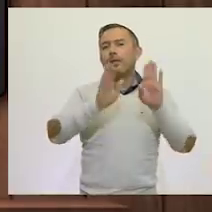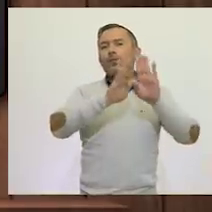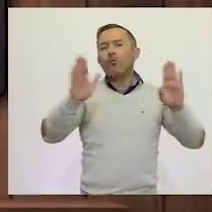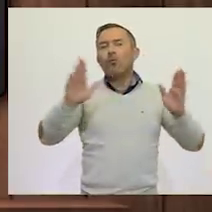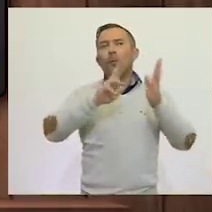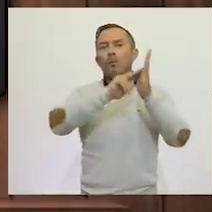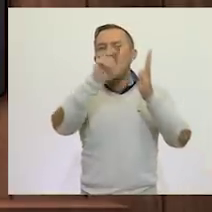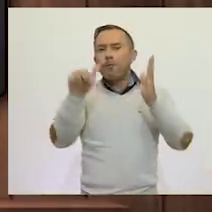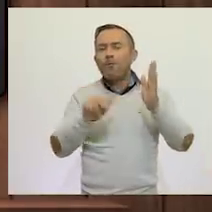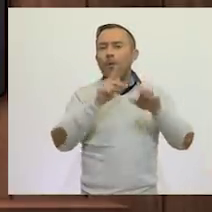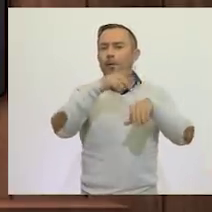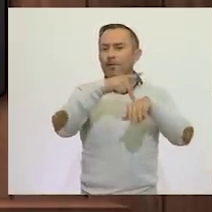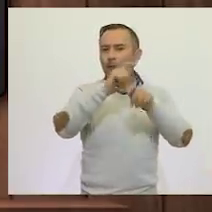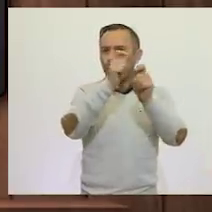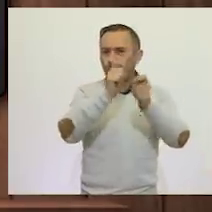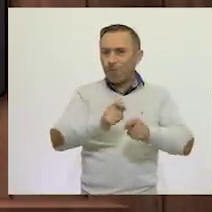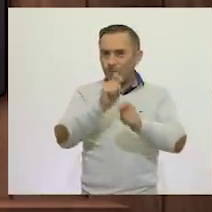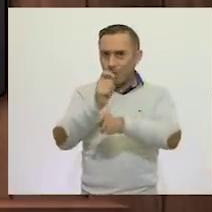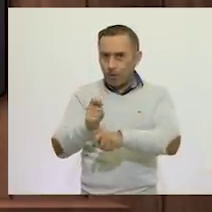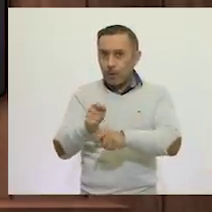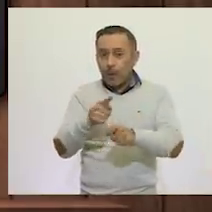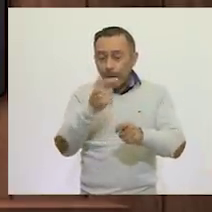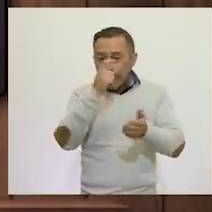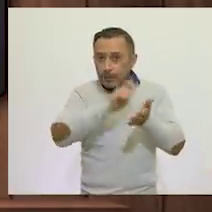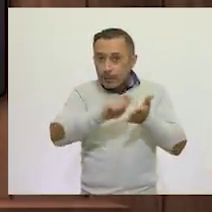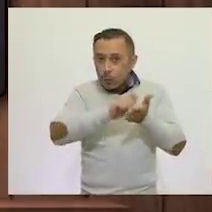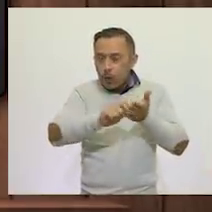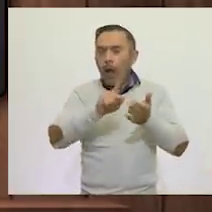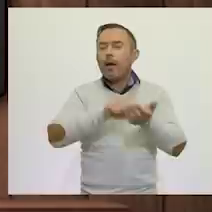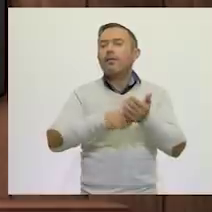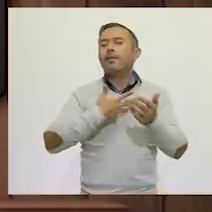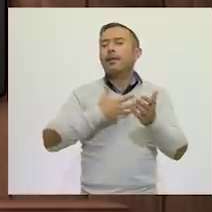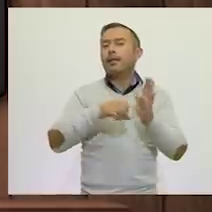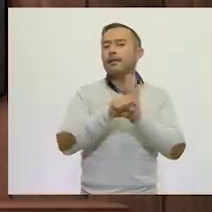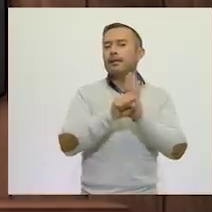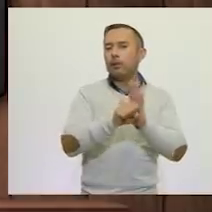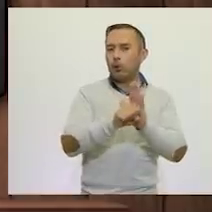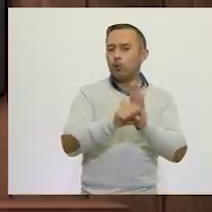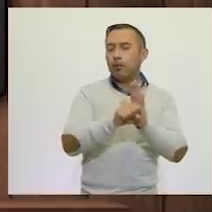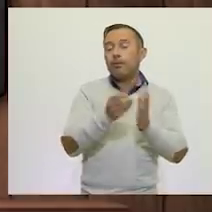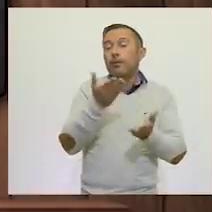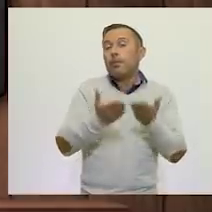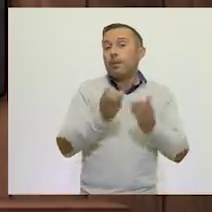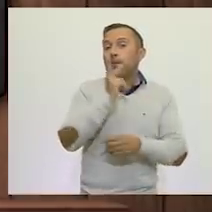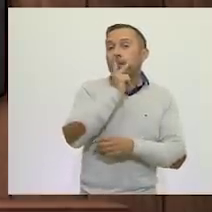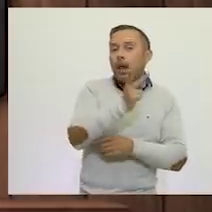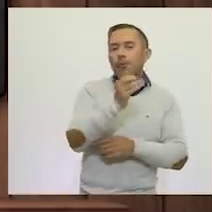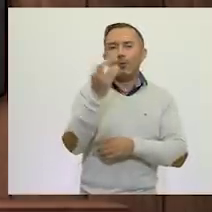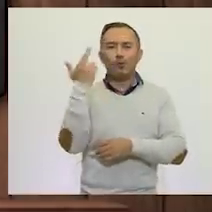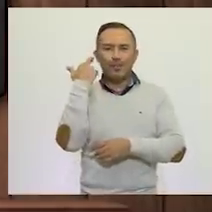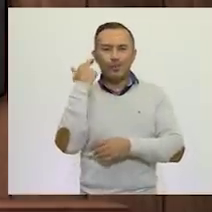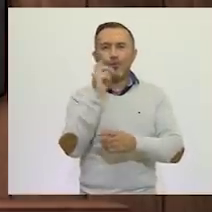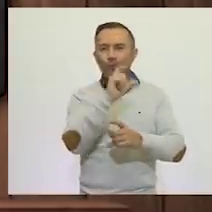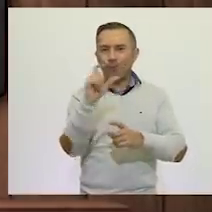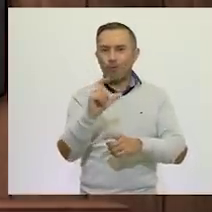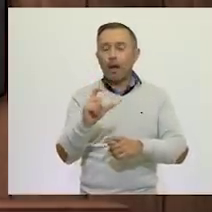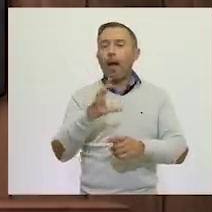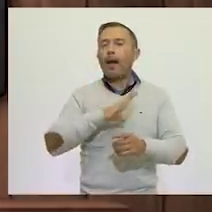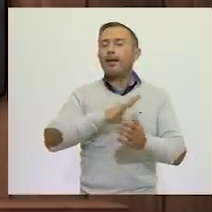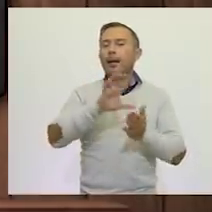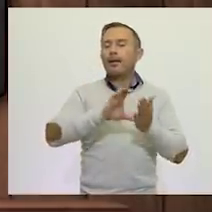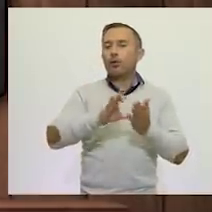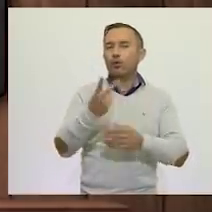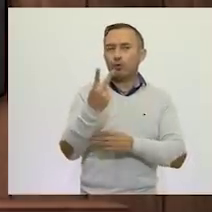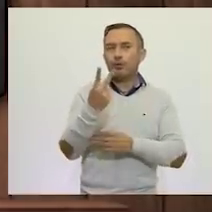grabados, y su escritura contaba con signos que representaban palabras o sonidos. Además, utilizaban 2 calendarios, el ritual